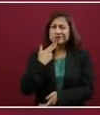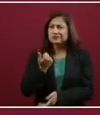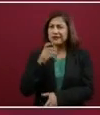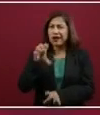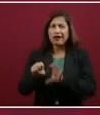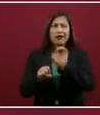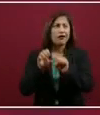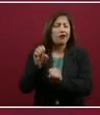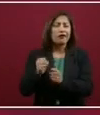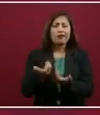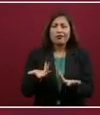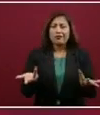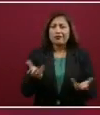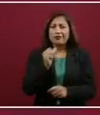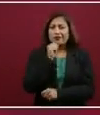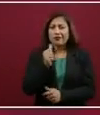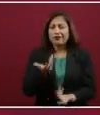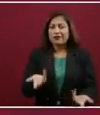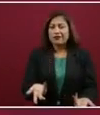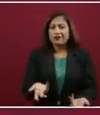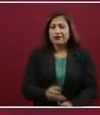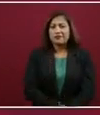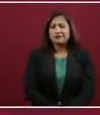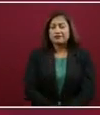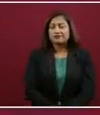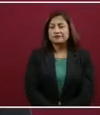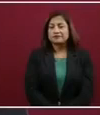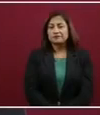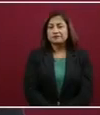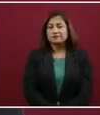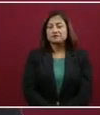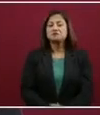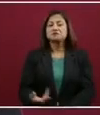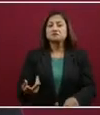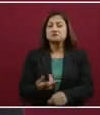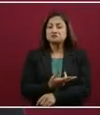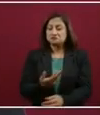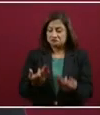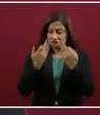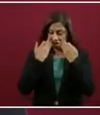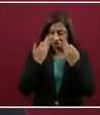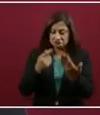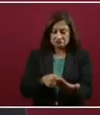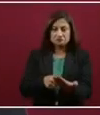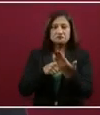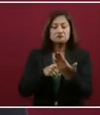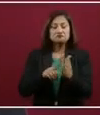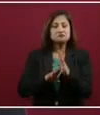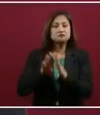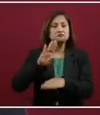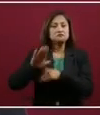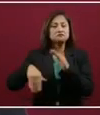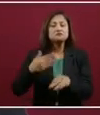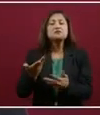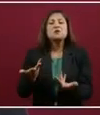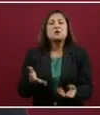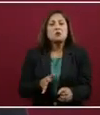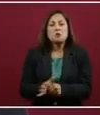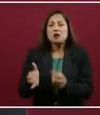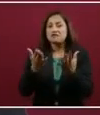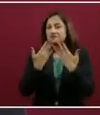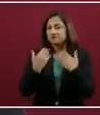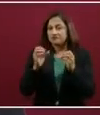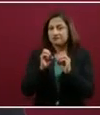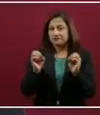¿Dónde están los buenos resultados? ¿Qué